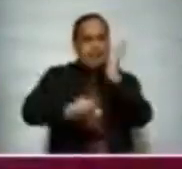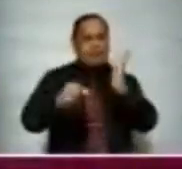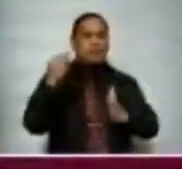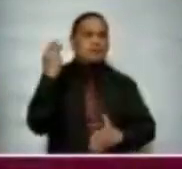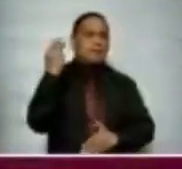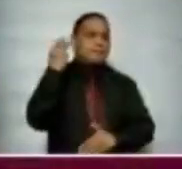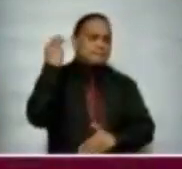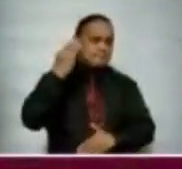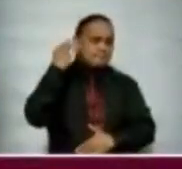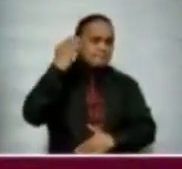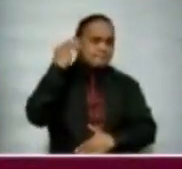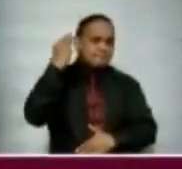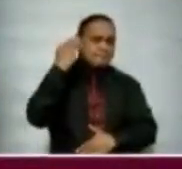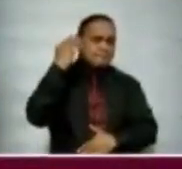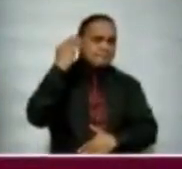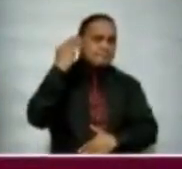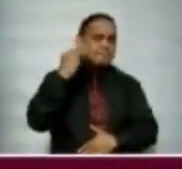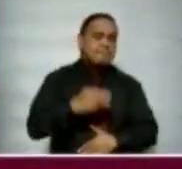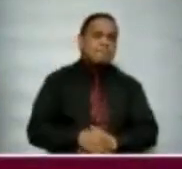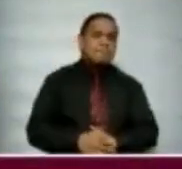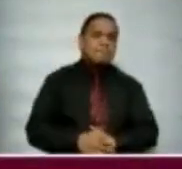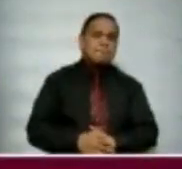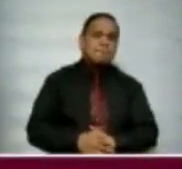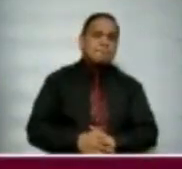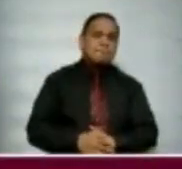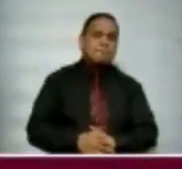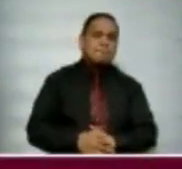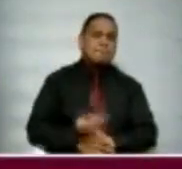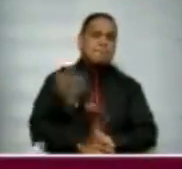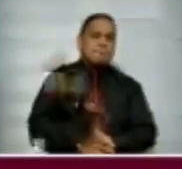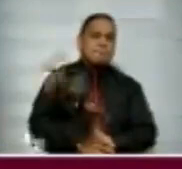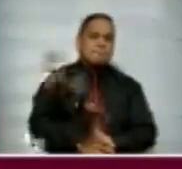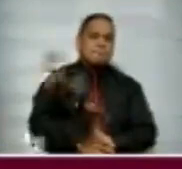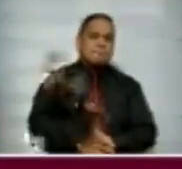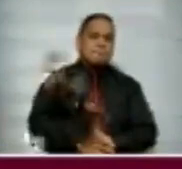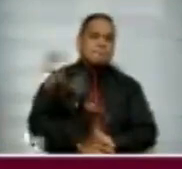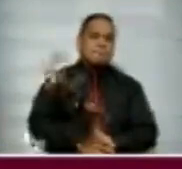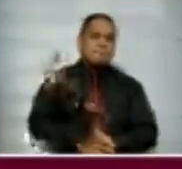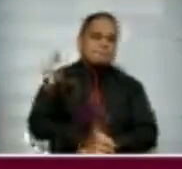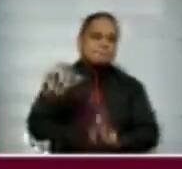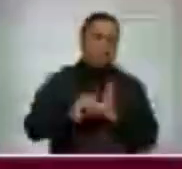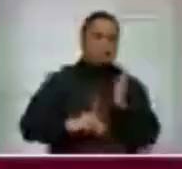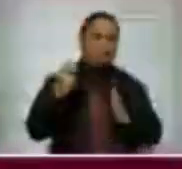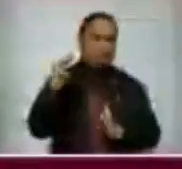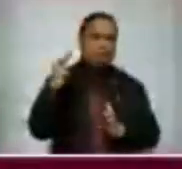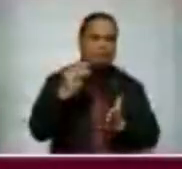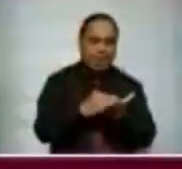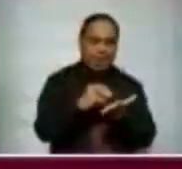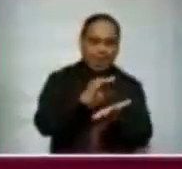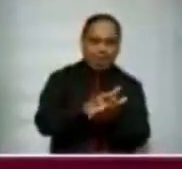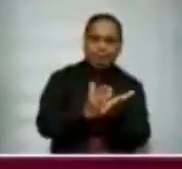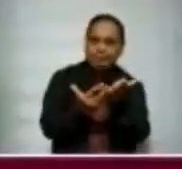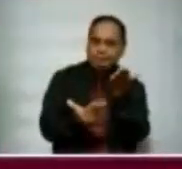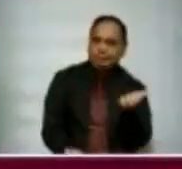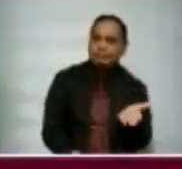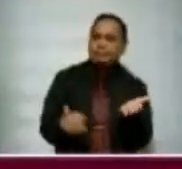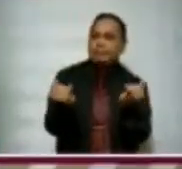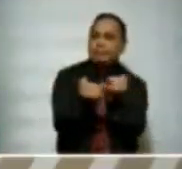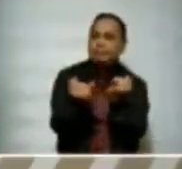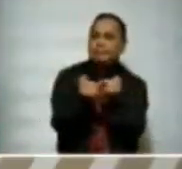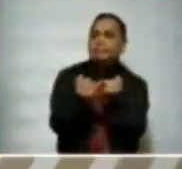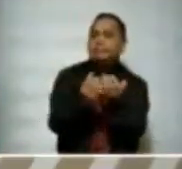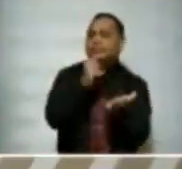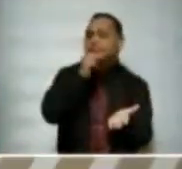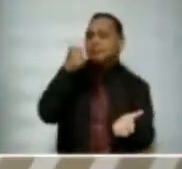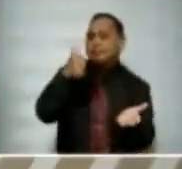los sellos de todas las autoridades, de la Procuraduría General de la República, de la Secretaría de la Función Pública, a las Comisiones de Seguridad